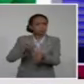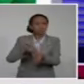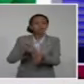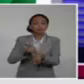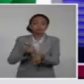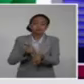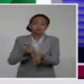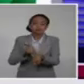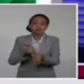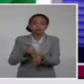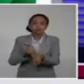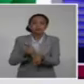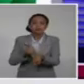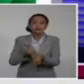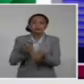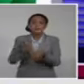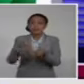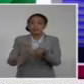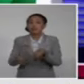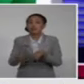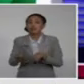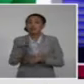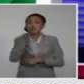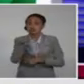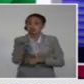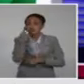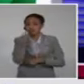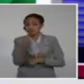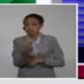Realmente la sintomatología